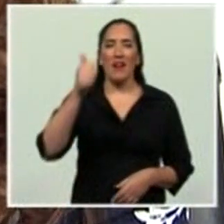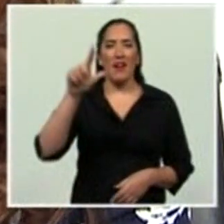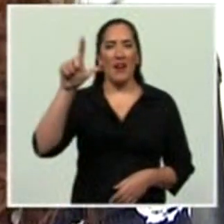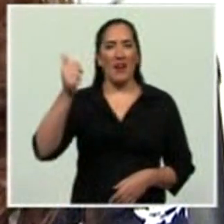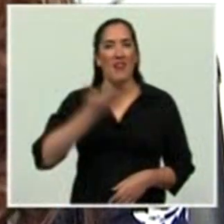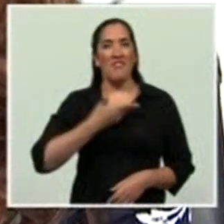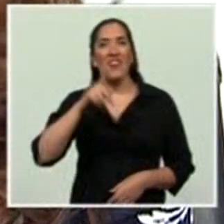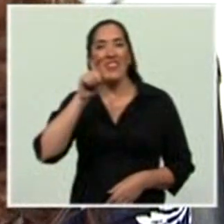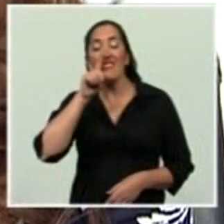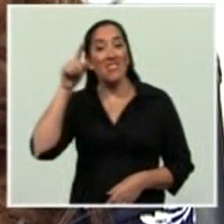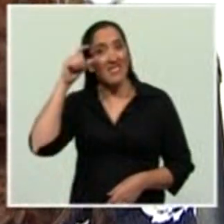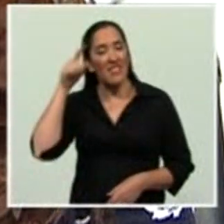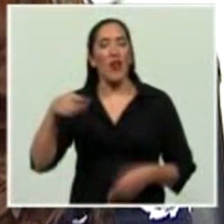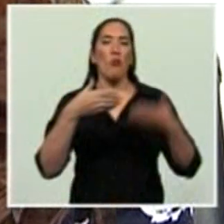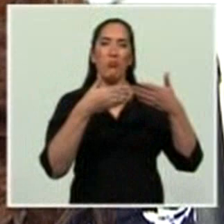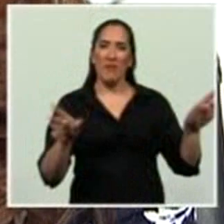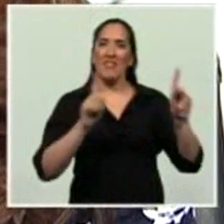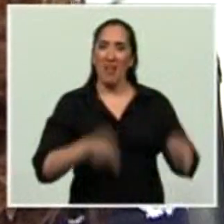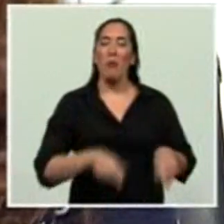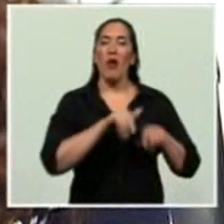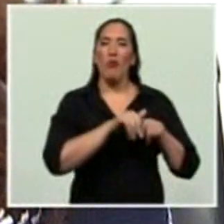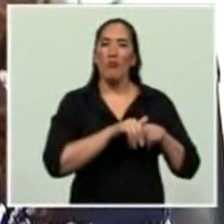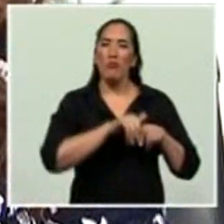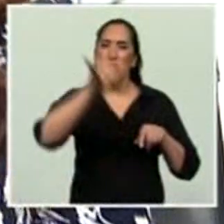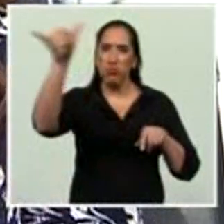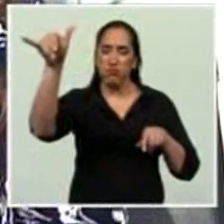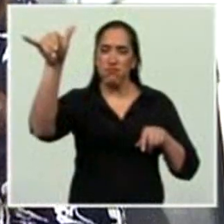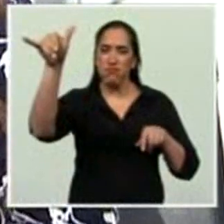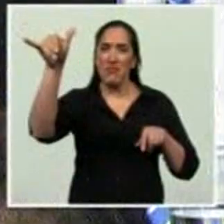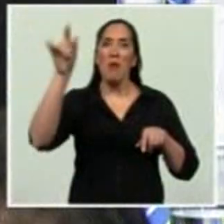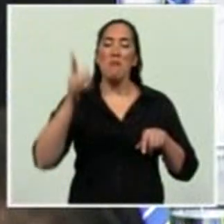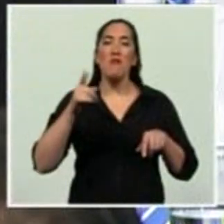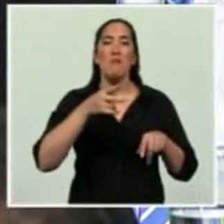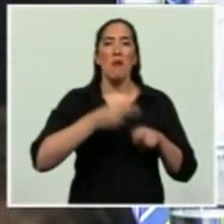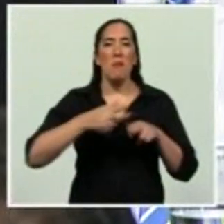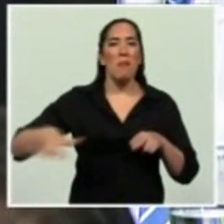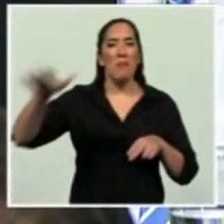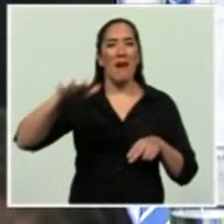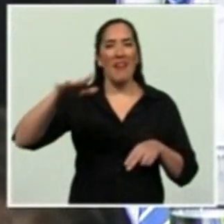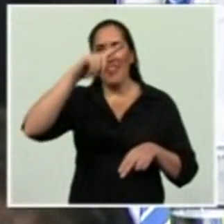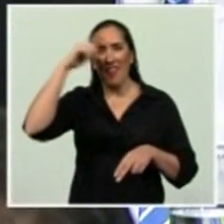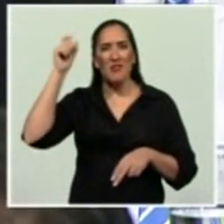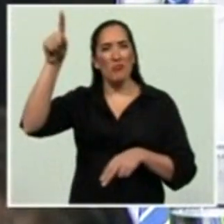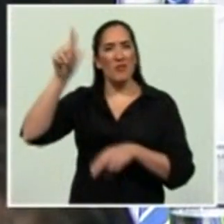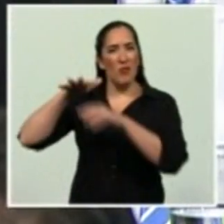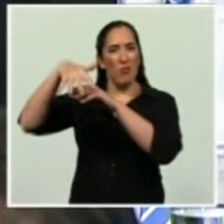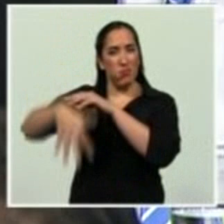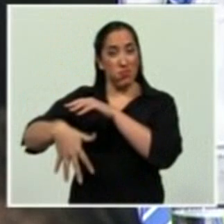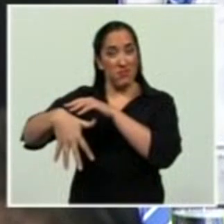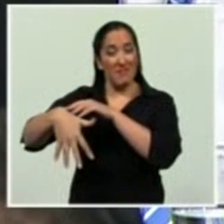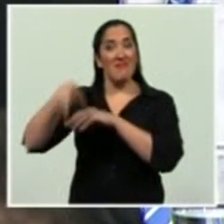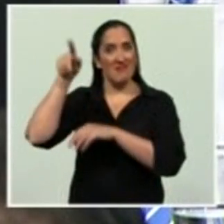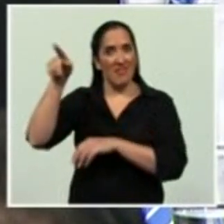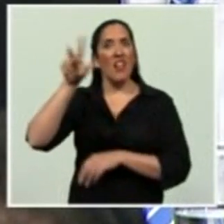inaugurando tal cual lo habíamos prometido el vuelo que une Parque Nacional iguazú que tiene el